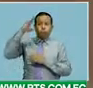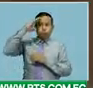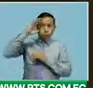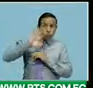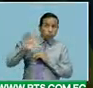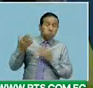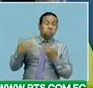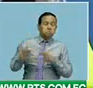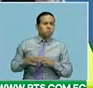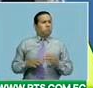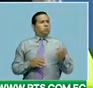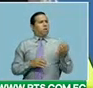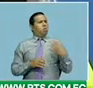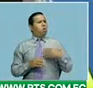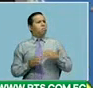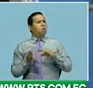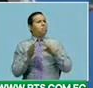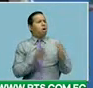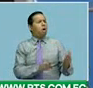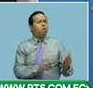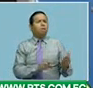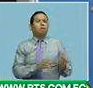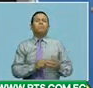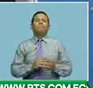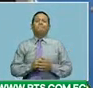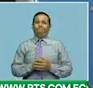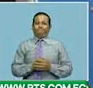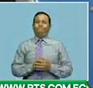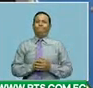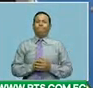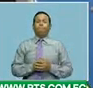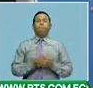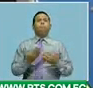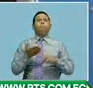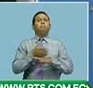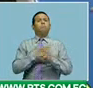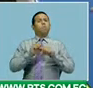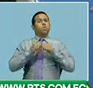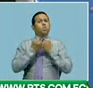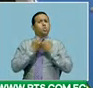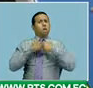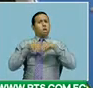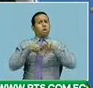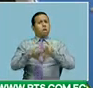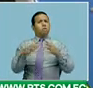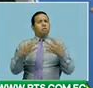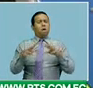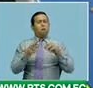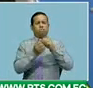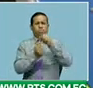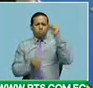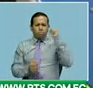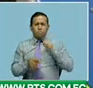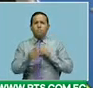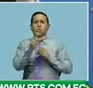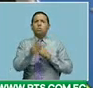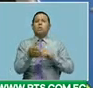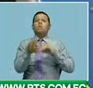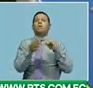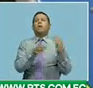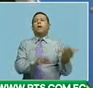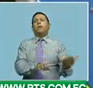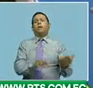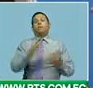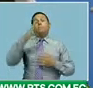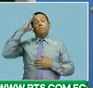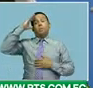por lo mediático que causó esta muerte, ¿no? En redes sociales se conoció justamente de esta muerte. Tengo por seguro que obviamente la Policía